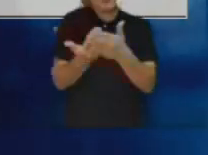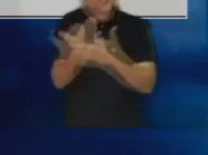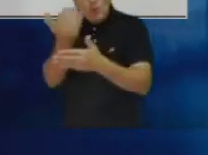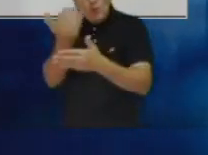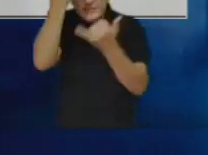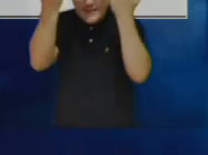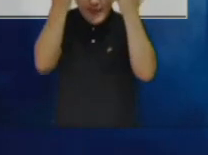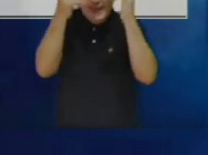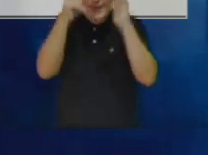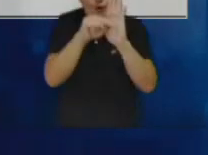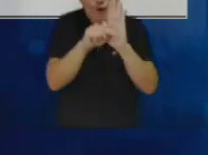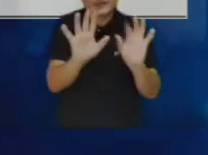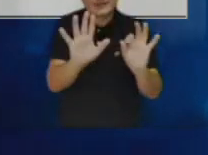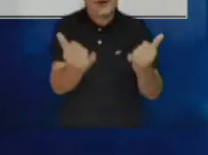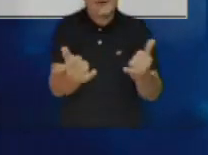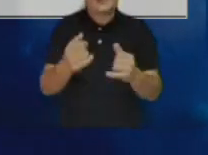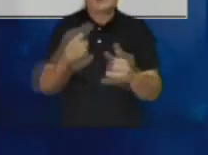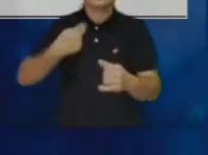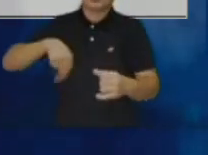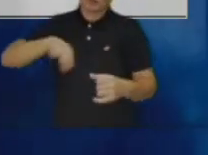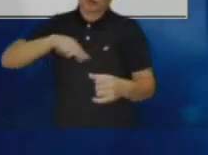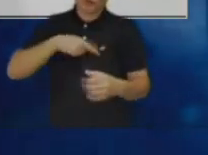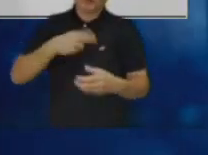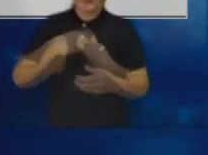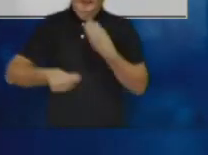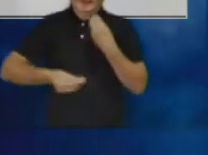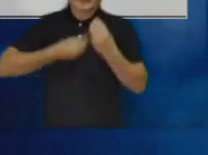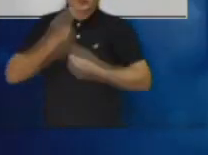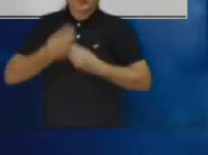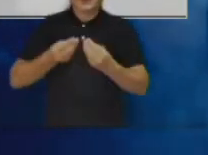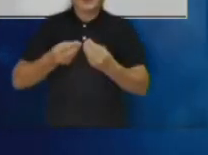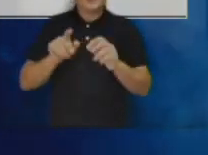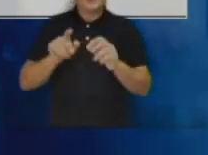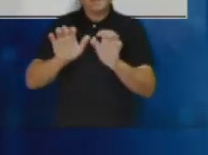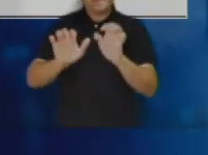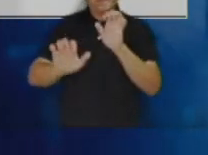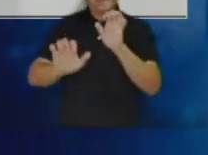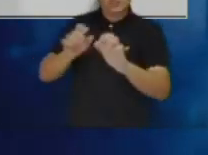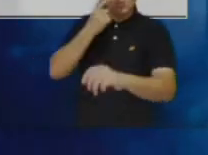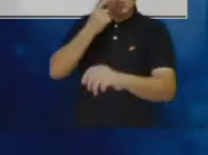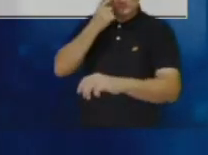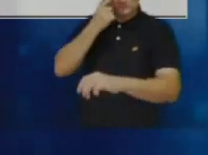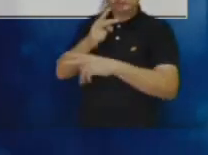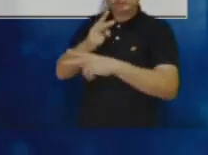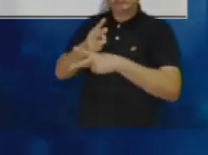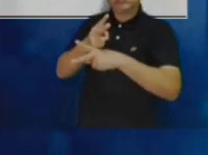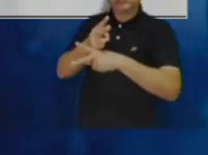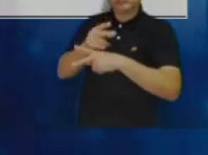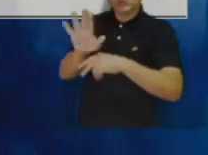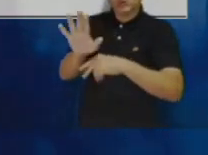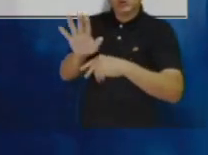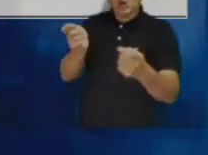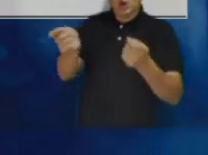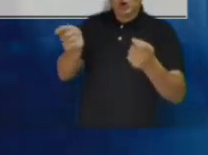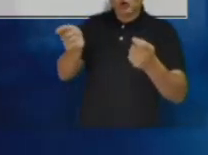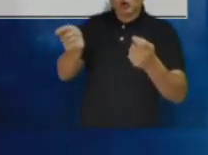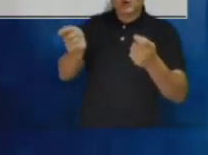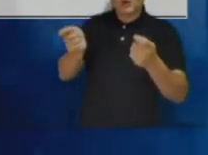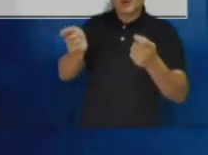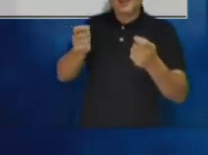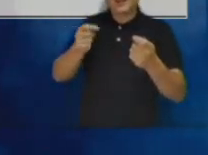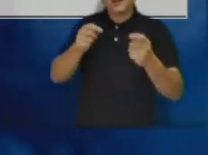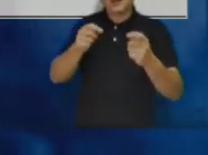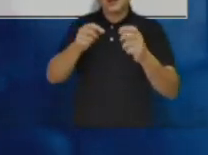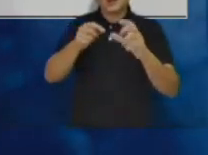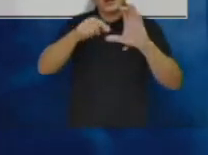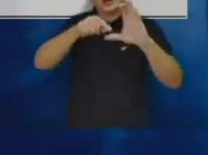decirles que estamos haciendo prevención, sobre todo el control de la banda HF en